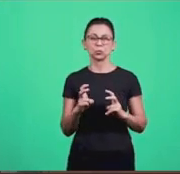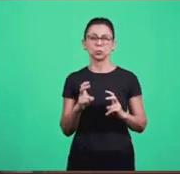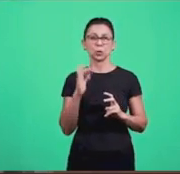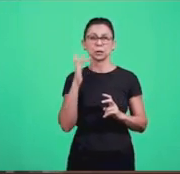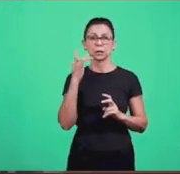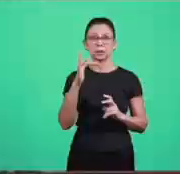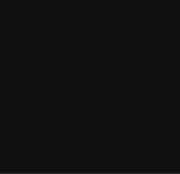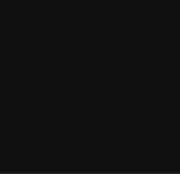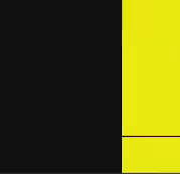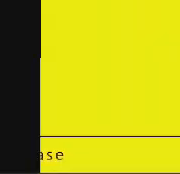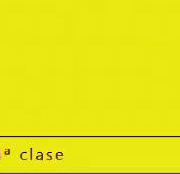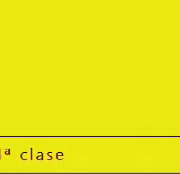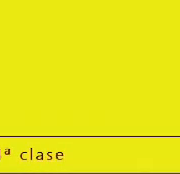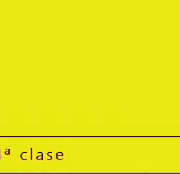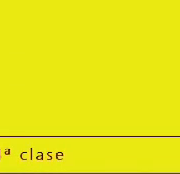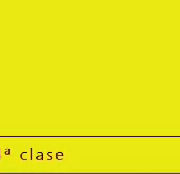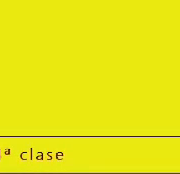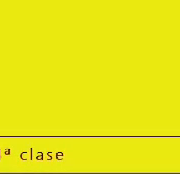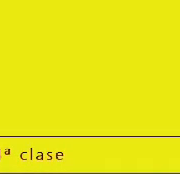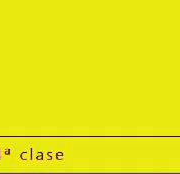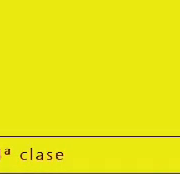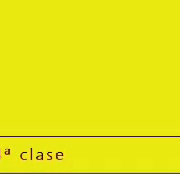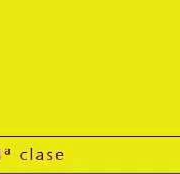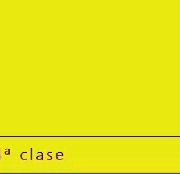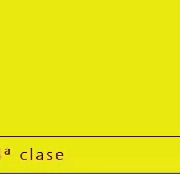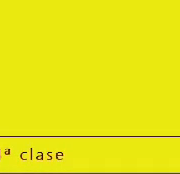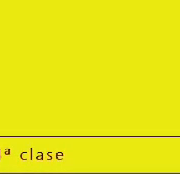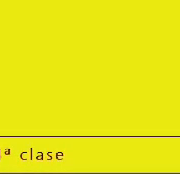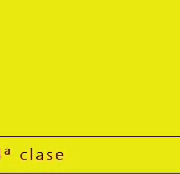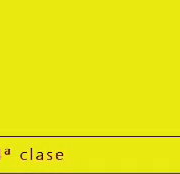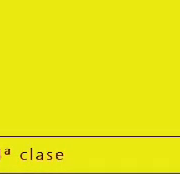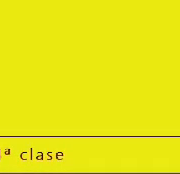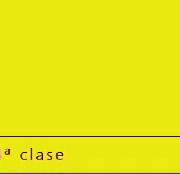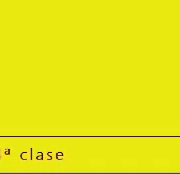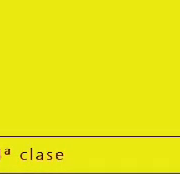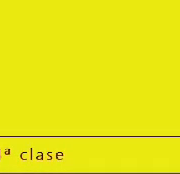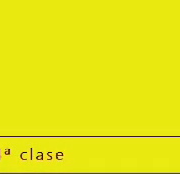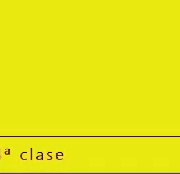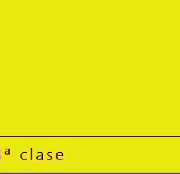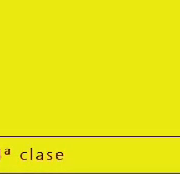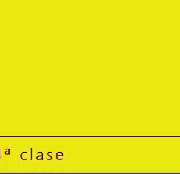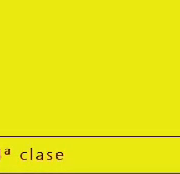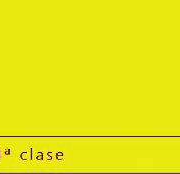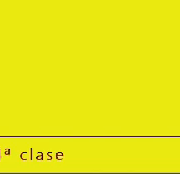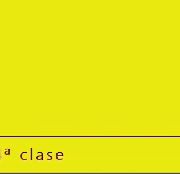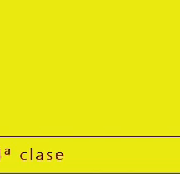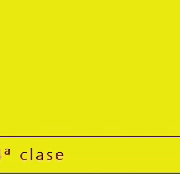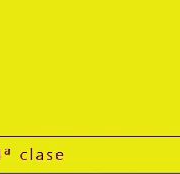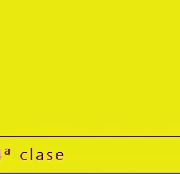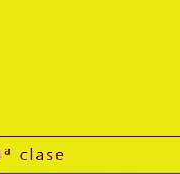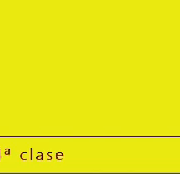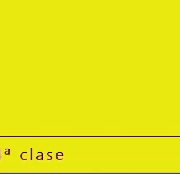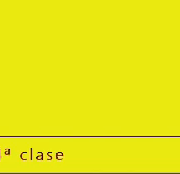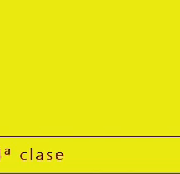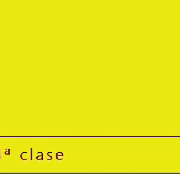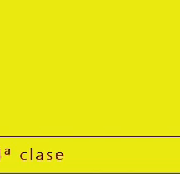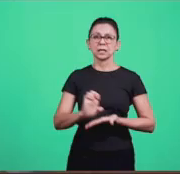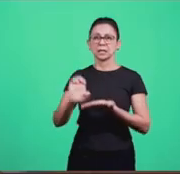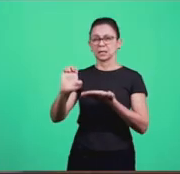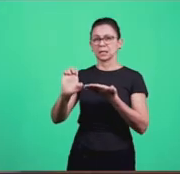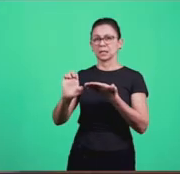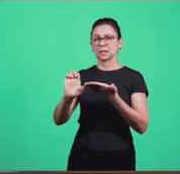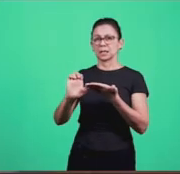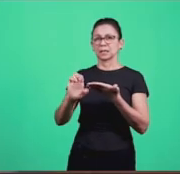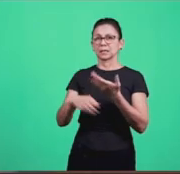Yo temo a mi Señor. Y nosotros vamos a leer un texto que habla en la palabra acerca